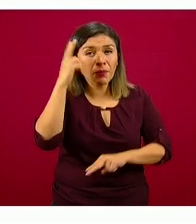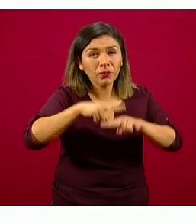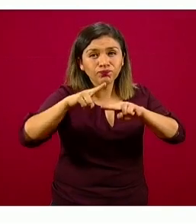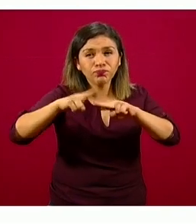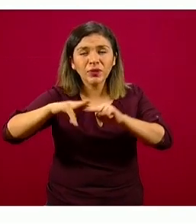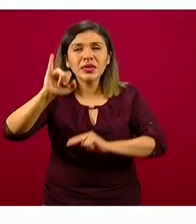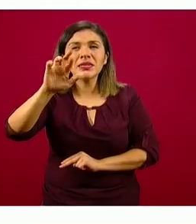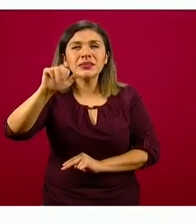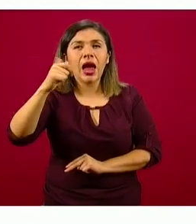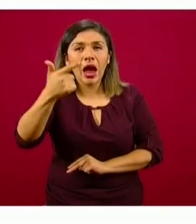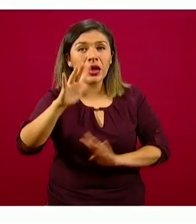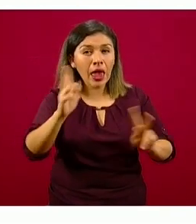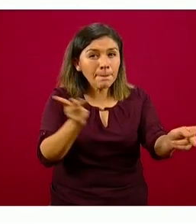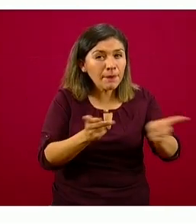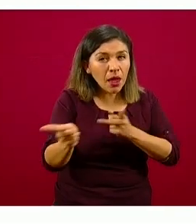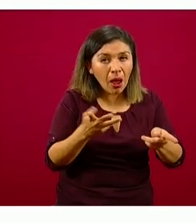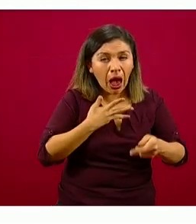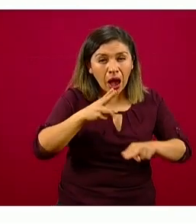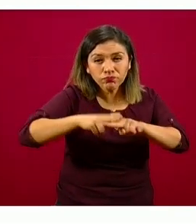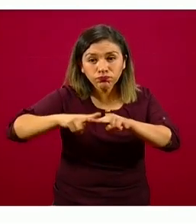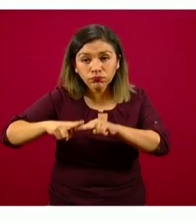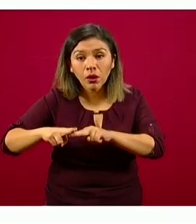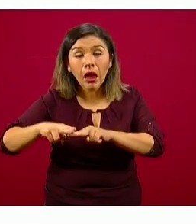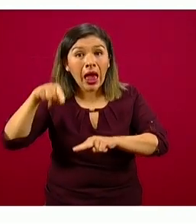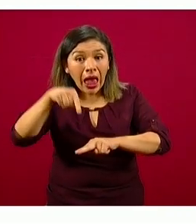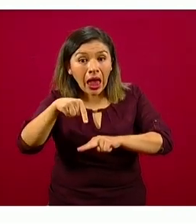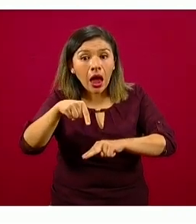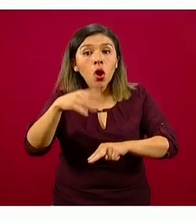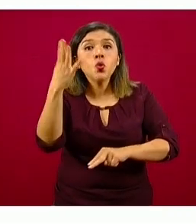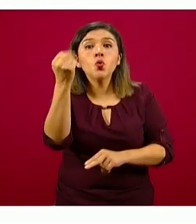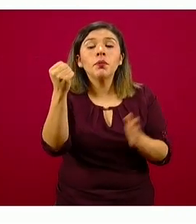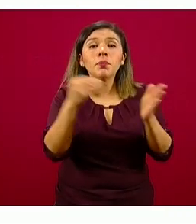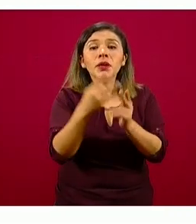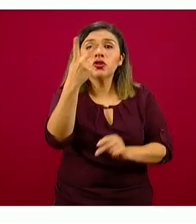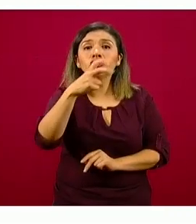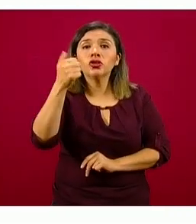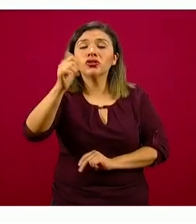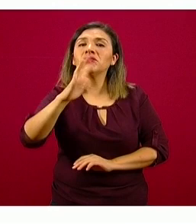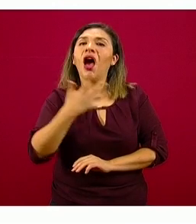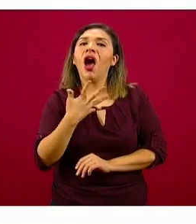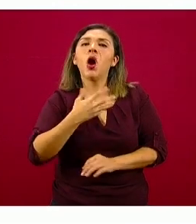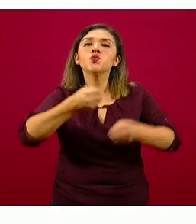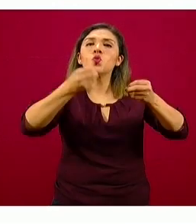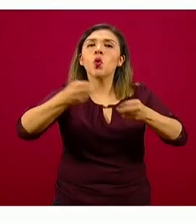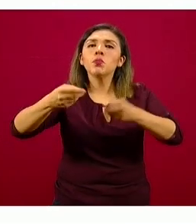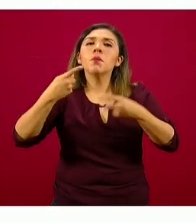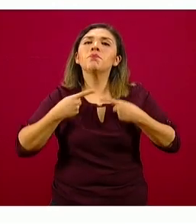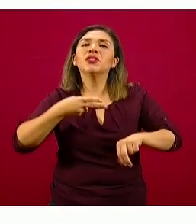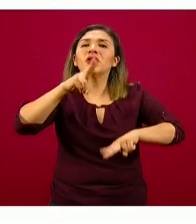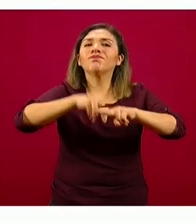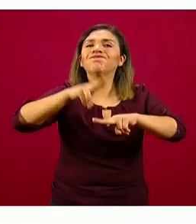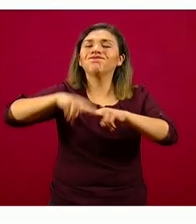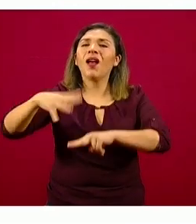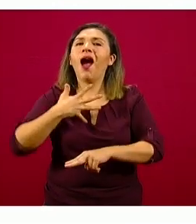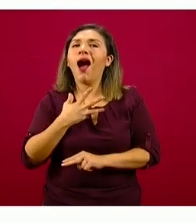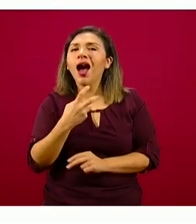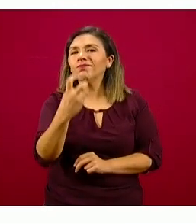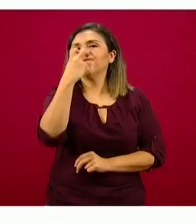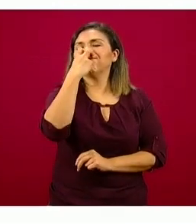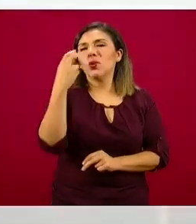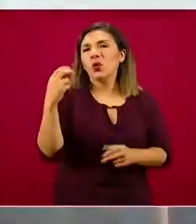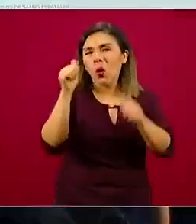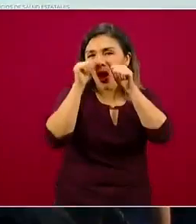se tenían preparadas, 9.206 estaban ya ocupadas con una persona que está recibiendo atención